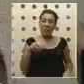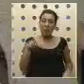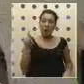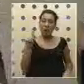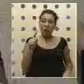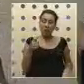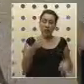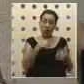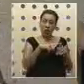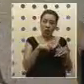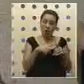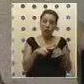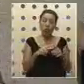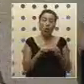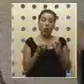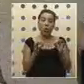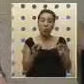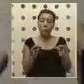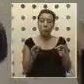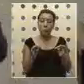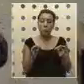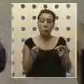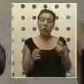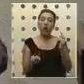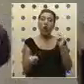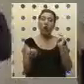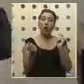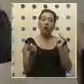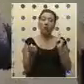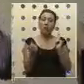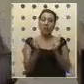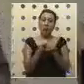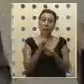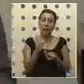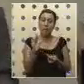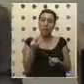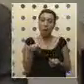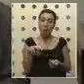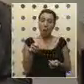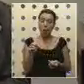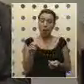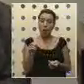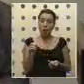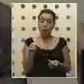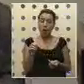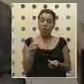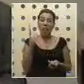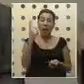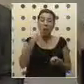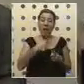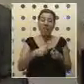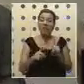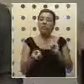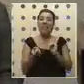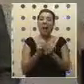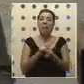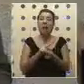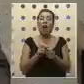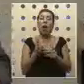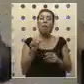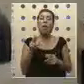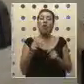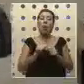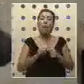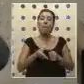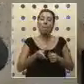Montes y otros era justamente convertir este bono de una sola vez en un bono permanente.